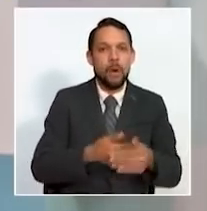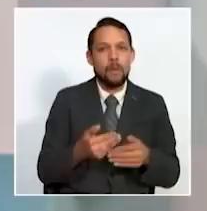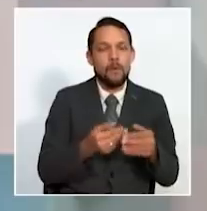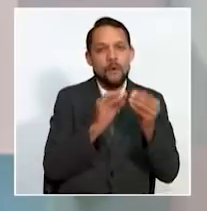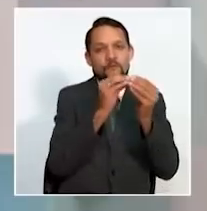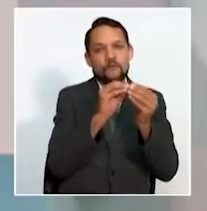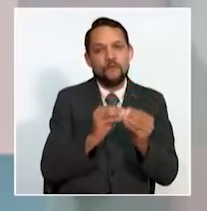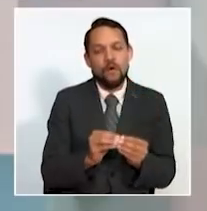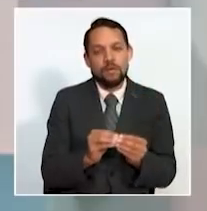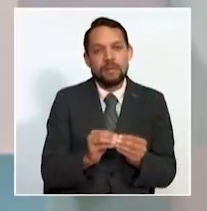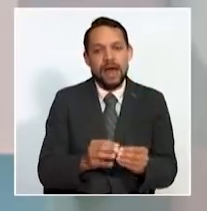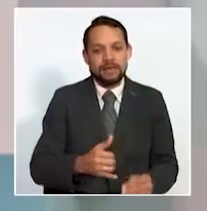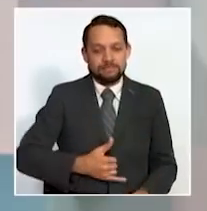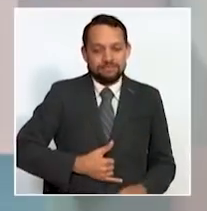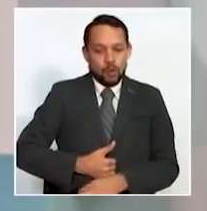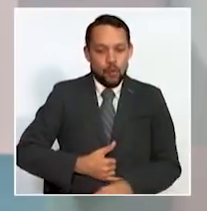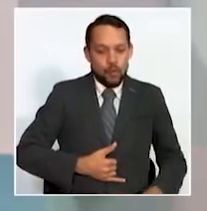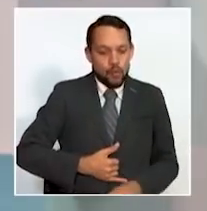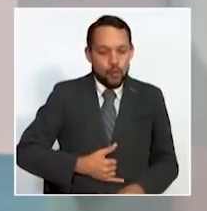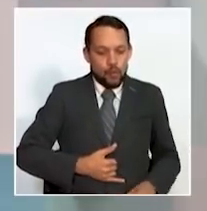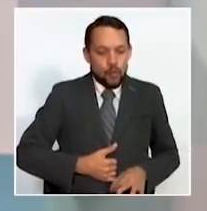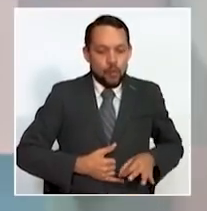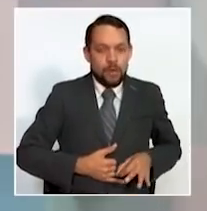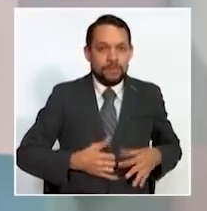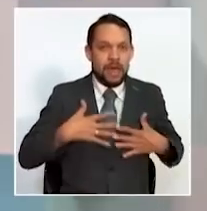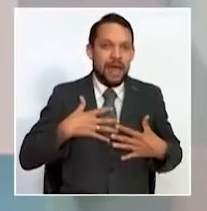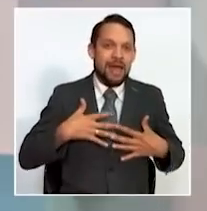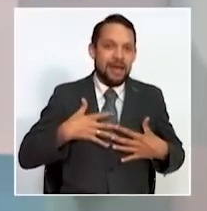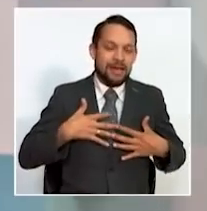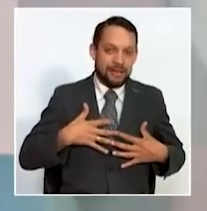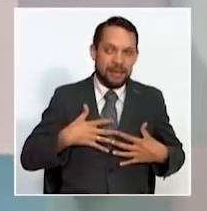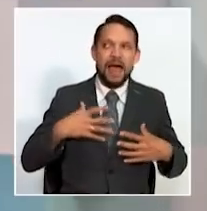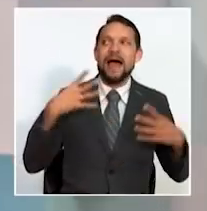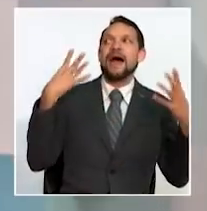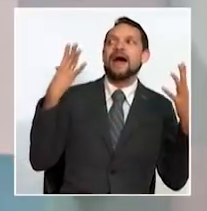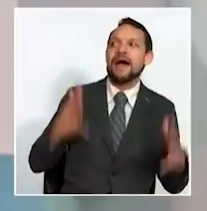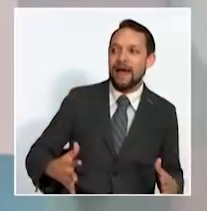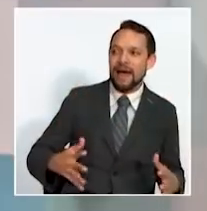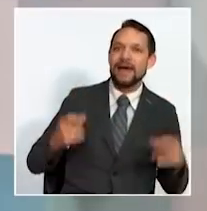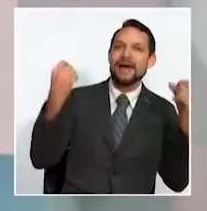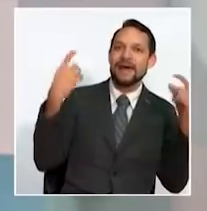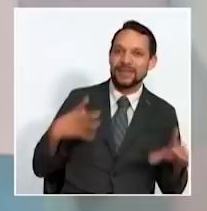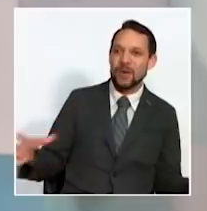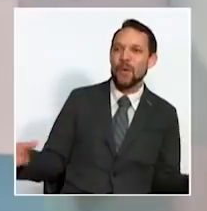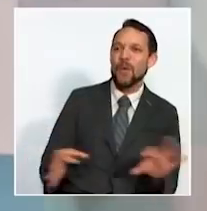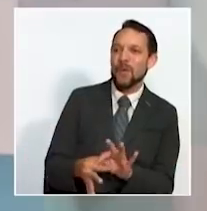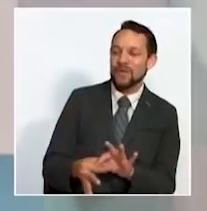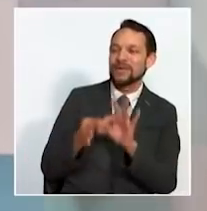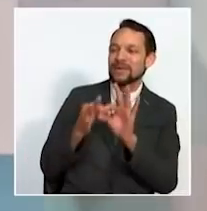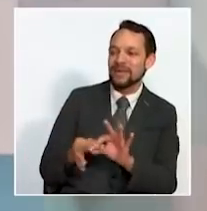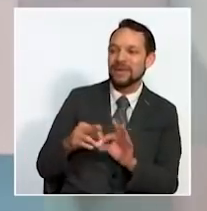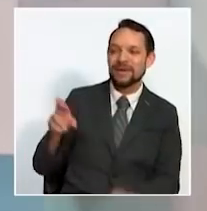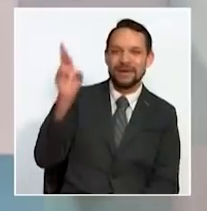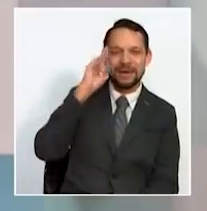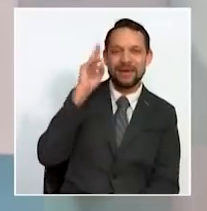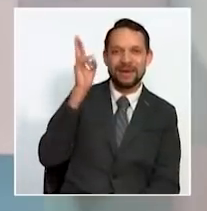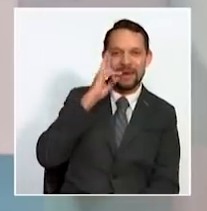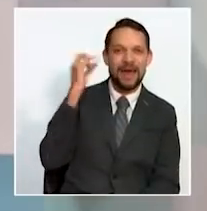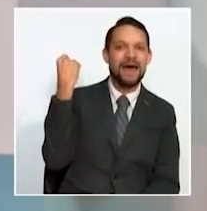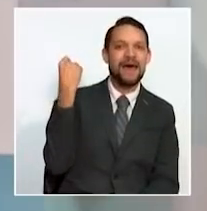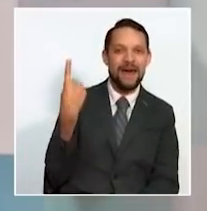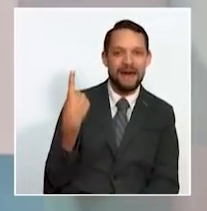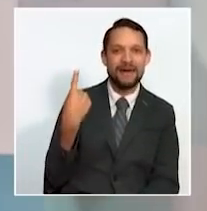el pulmón y el intestino grueso. Por eso ustedes van a entender ahora muchos procedimientos que hacemos para el pulmón desde el